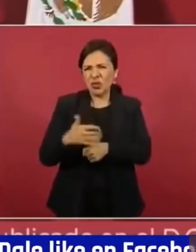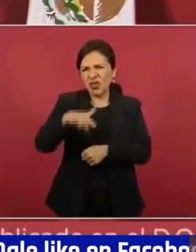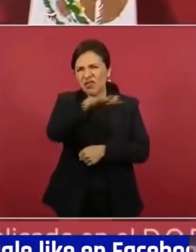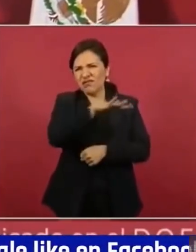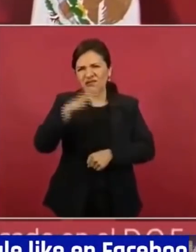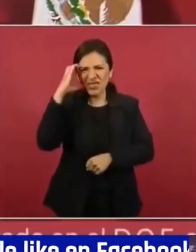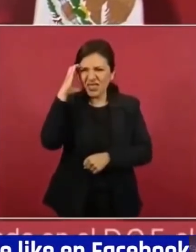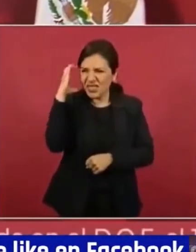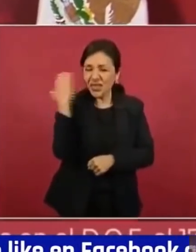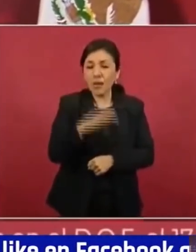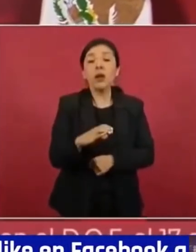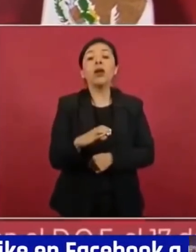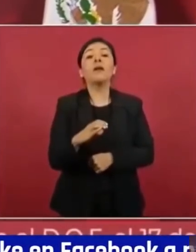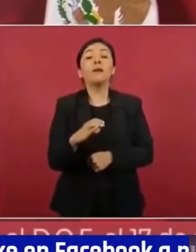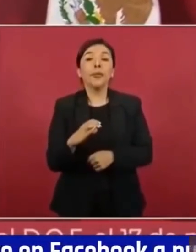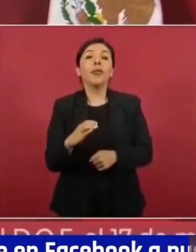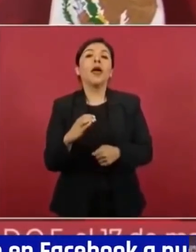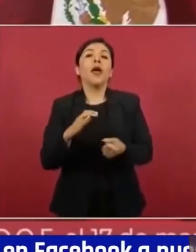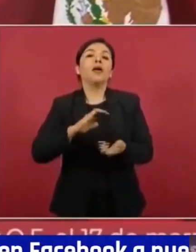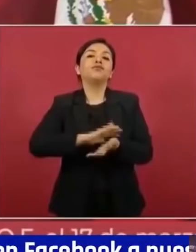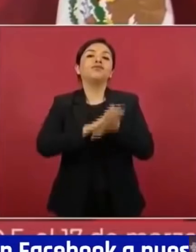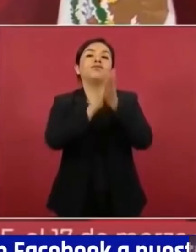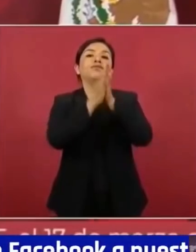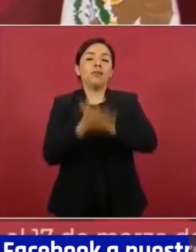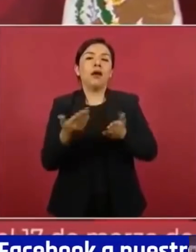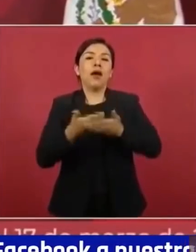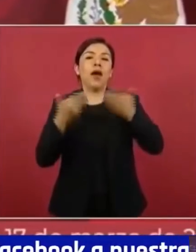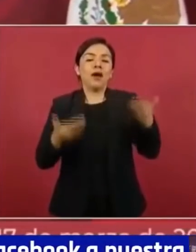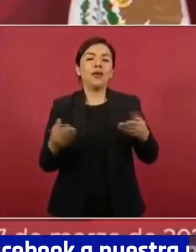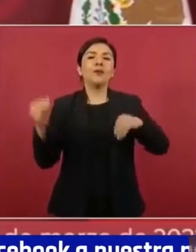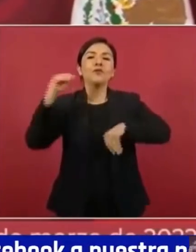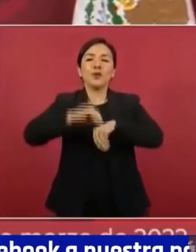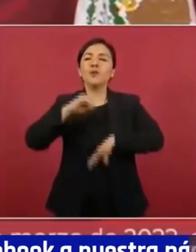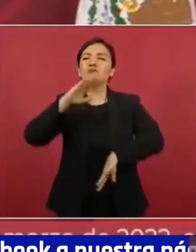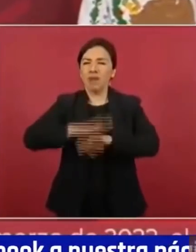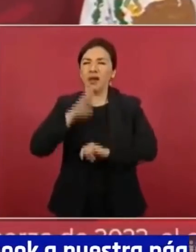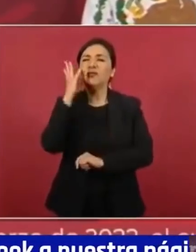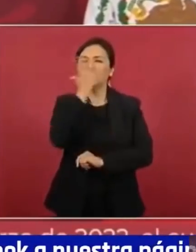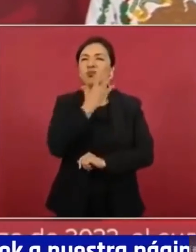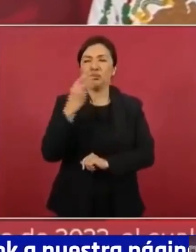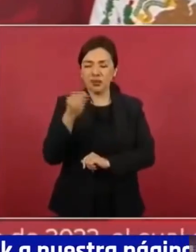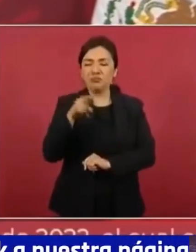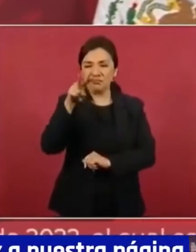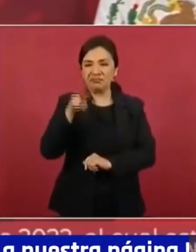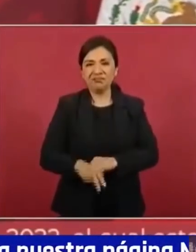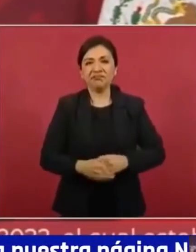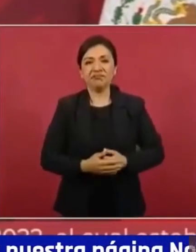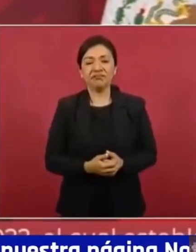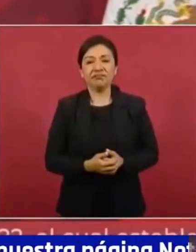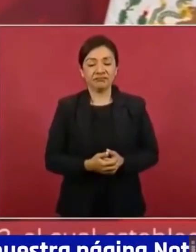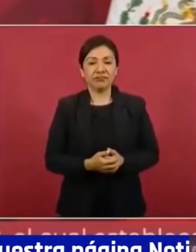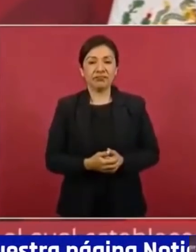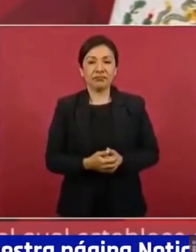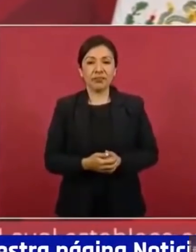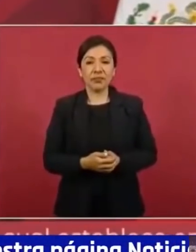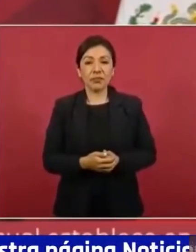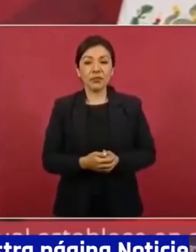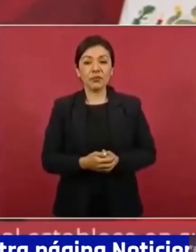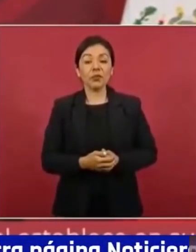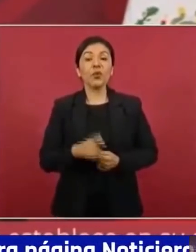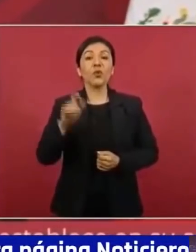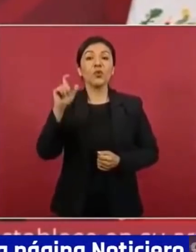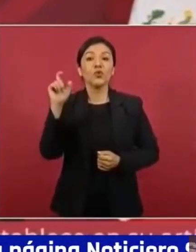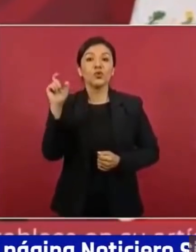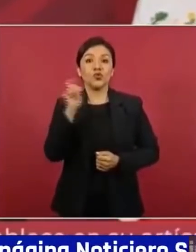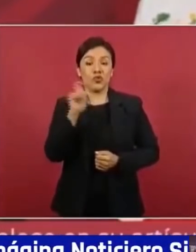mayoría de 8 para la inconstitucionalidad. La ley no es constitucional, pero tampoco es inconstitucional. Parece